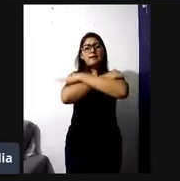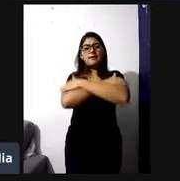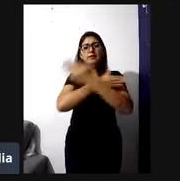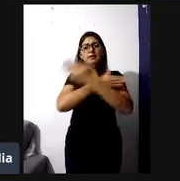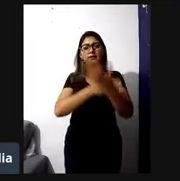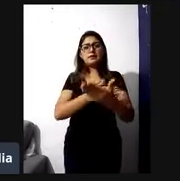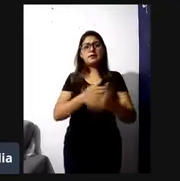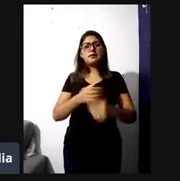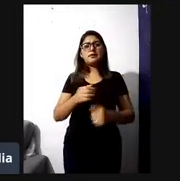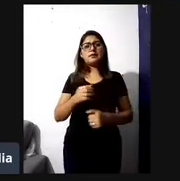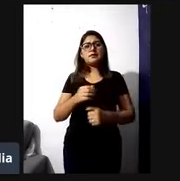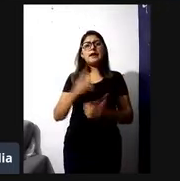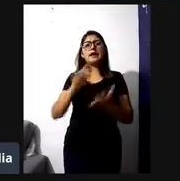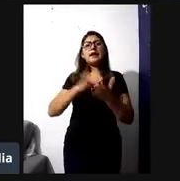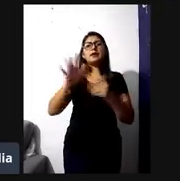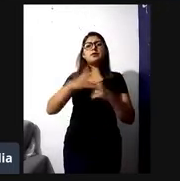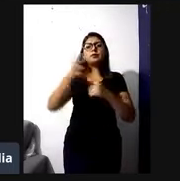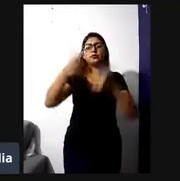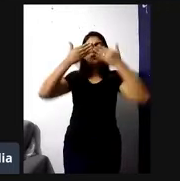por visibilizar